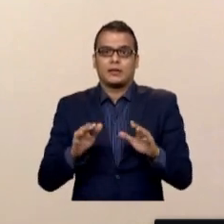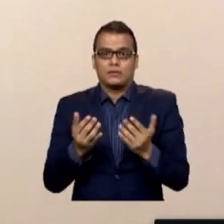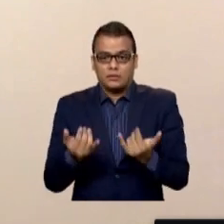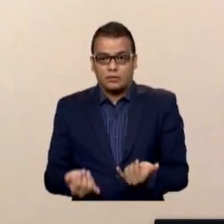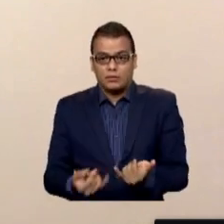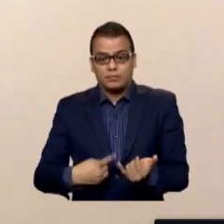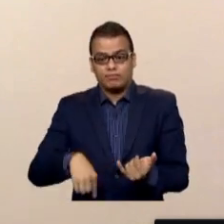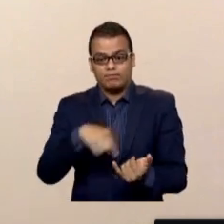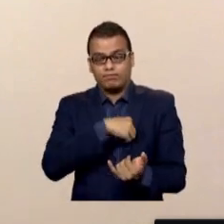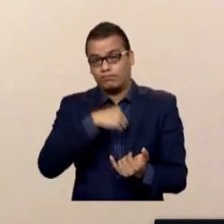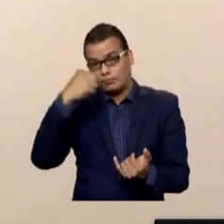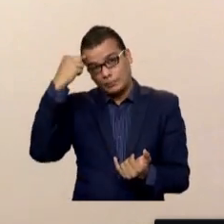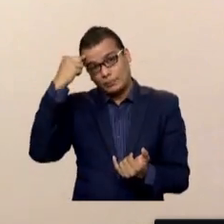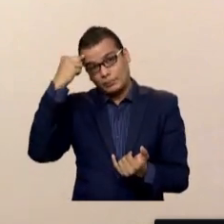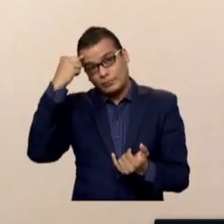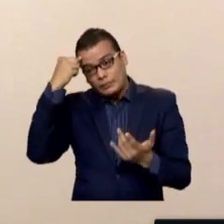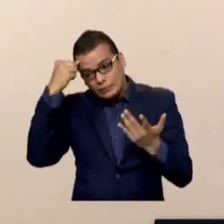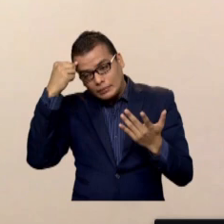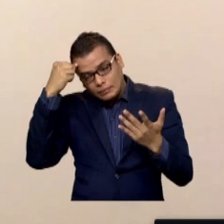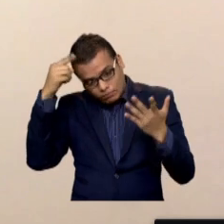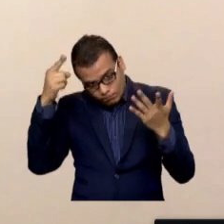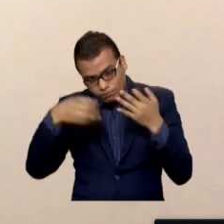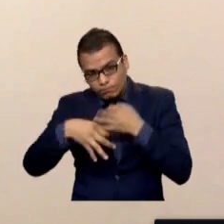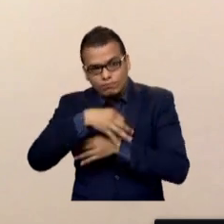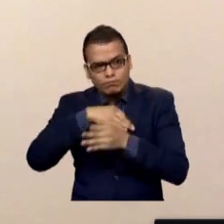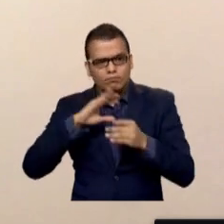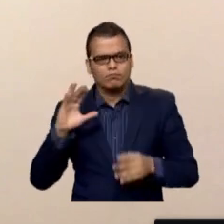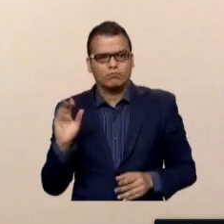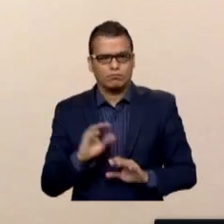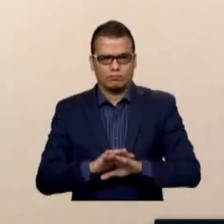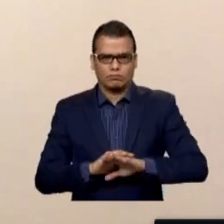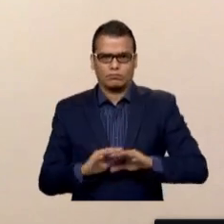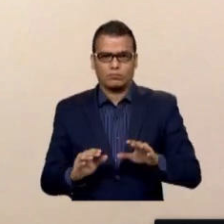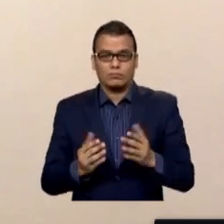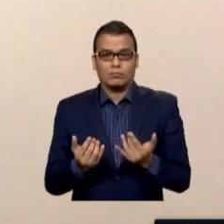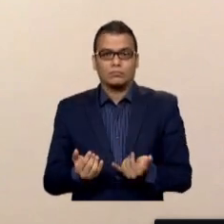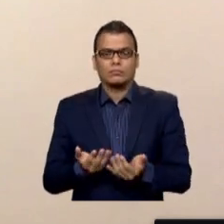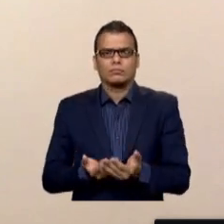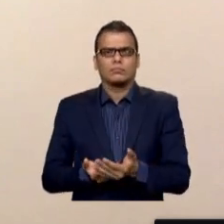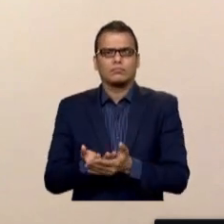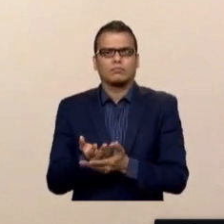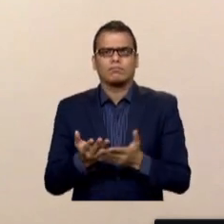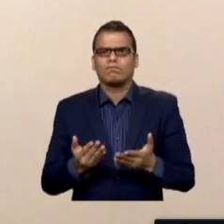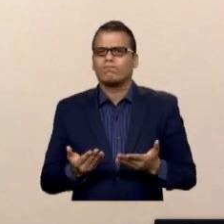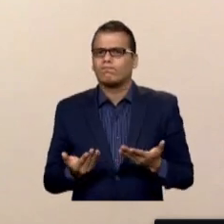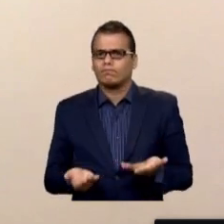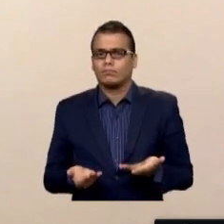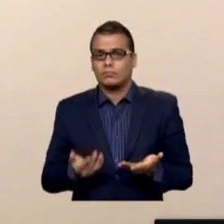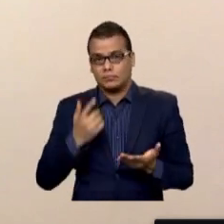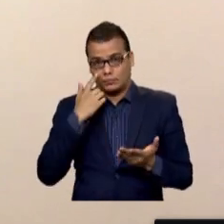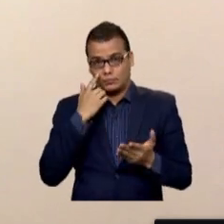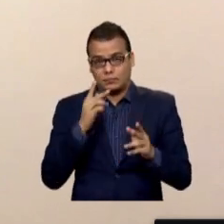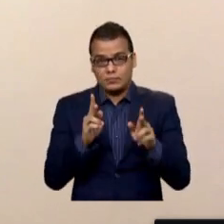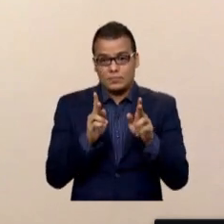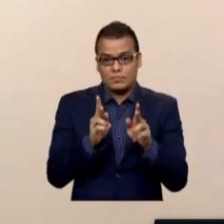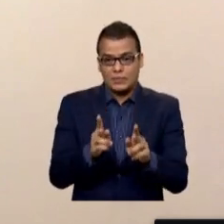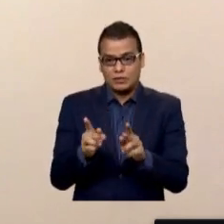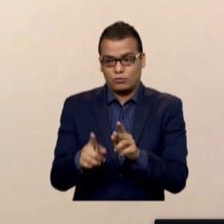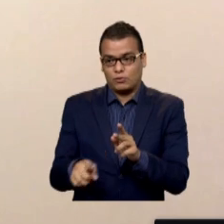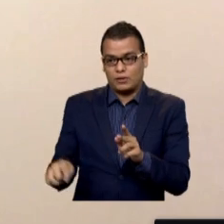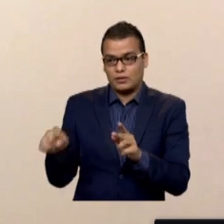que ser absolutamente solidarios. En estos días, la recomendación principal es quienes no tienen que salir,